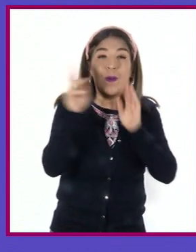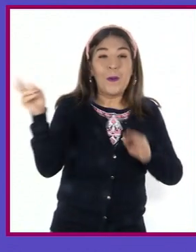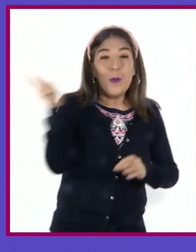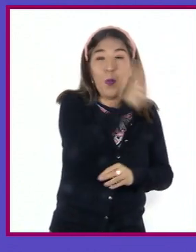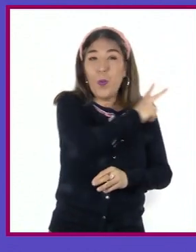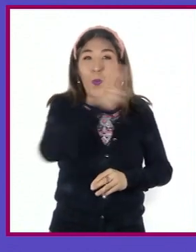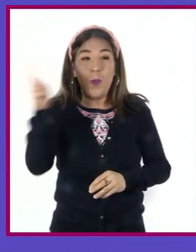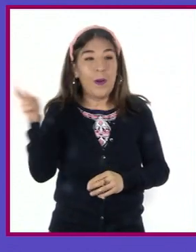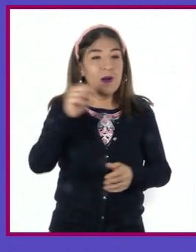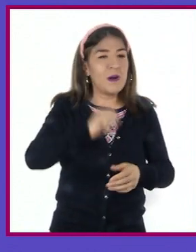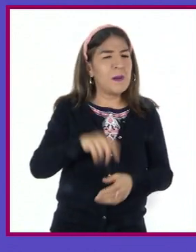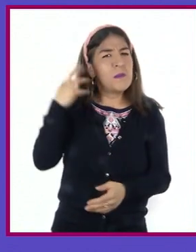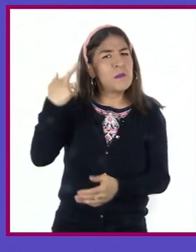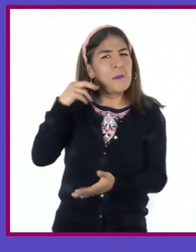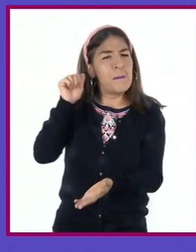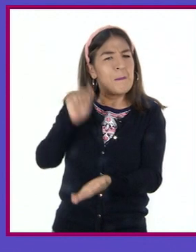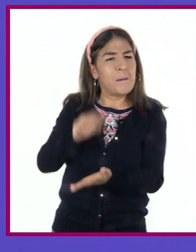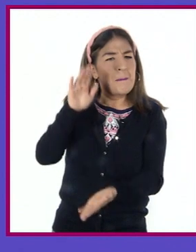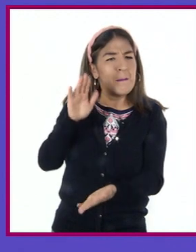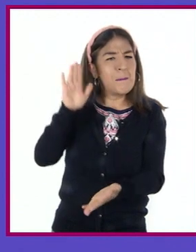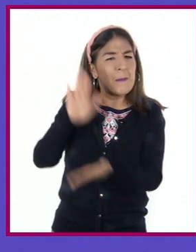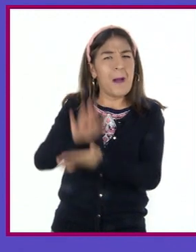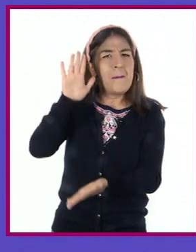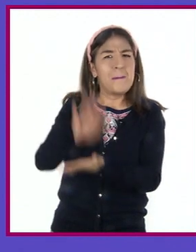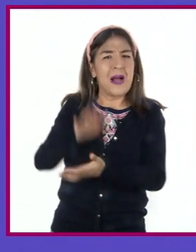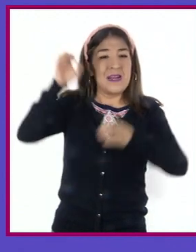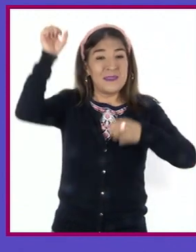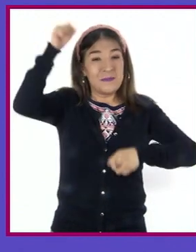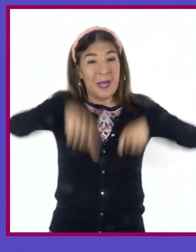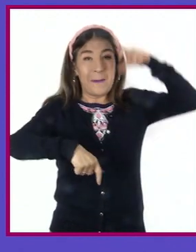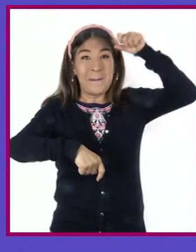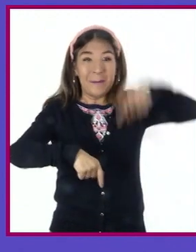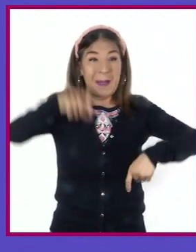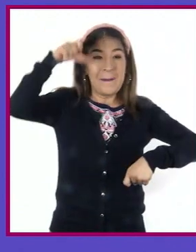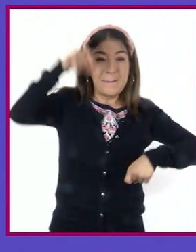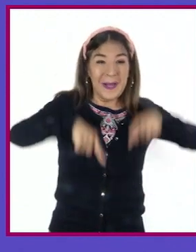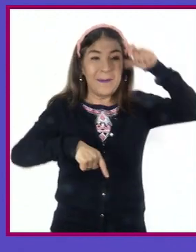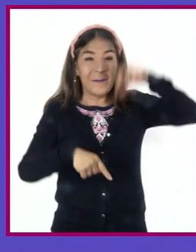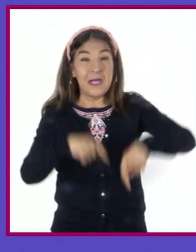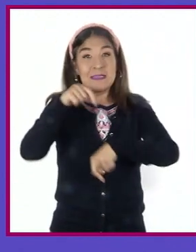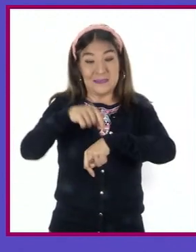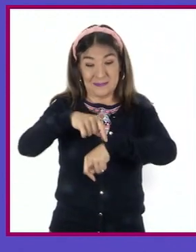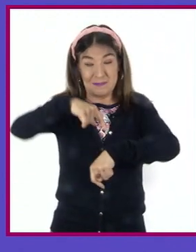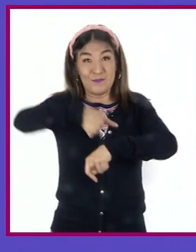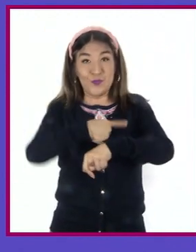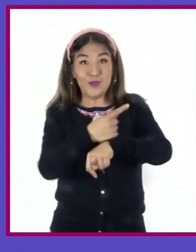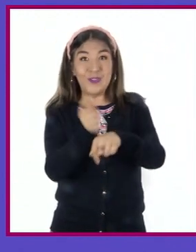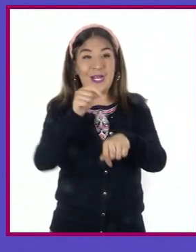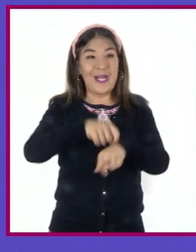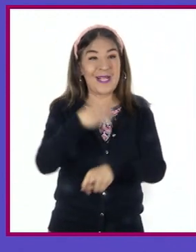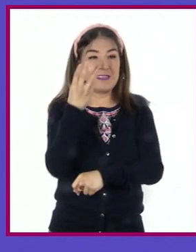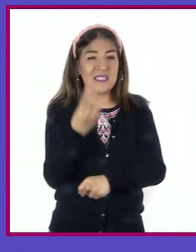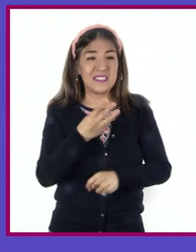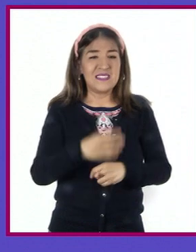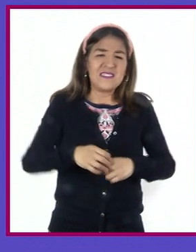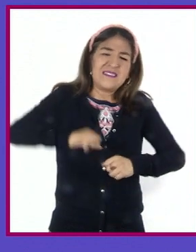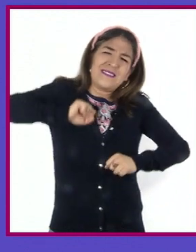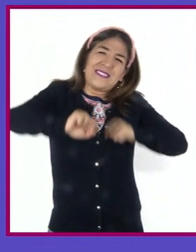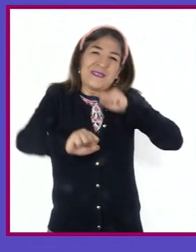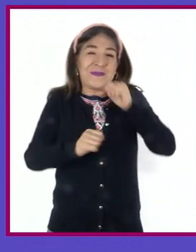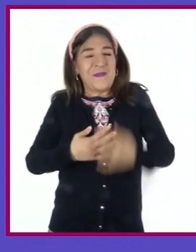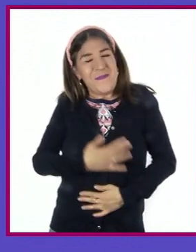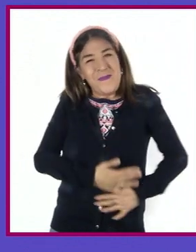lloran? ¿Y cuando se dice de alguien que llora lágrimas de cocodrilo? En realidad, los cocodrilos lloran